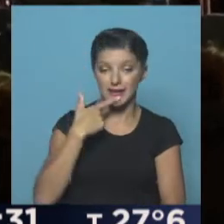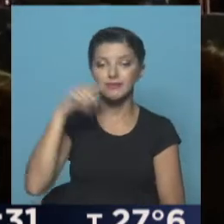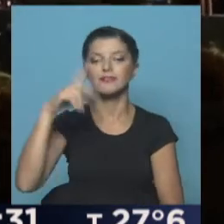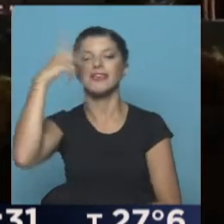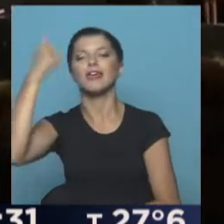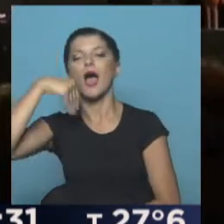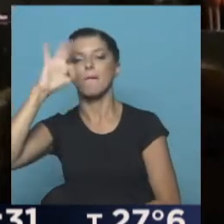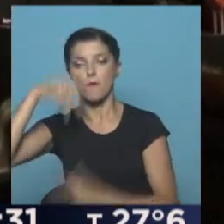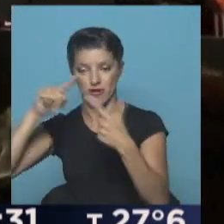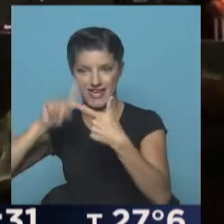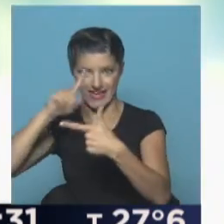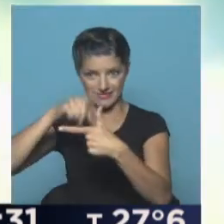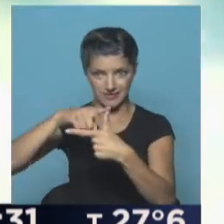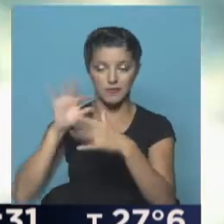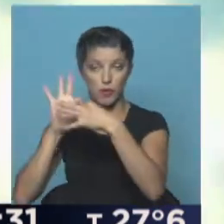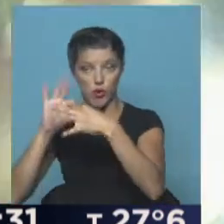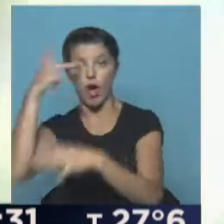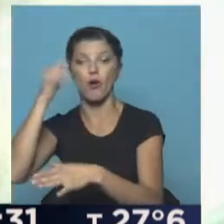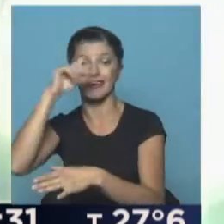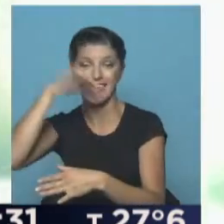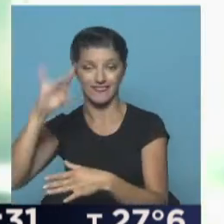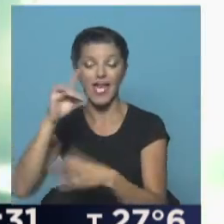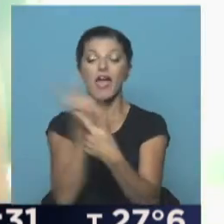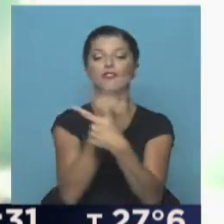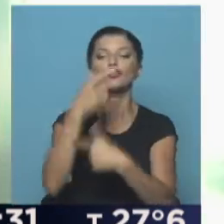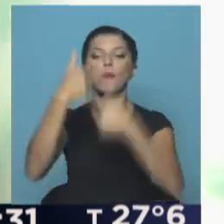de François Hollande, definen al candidato